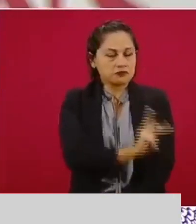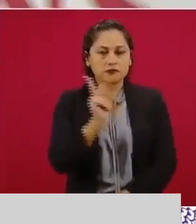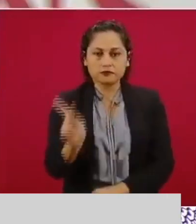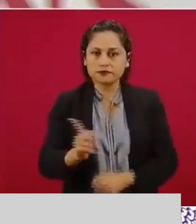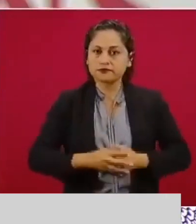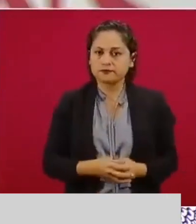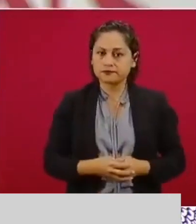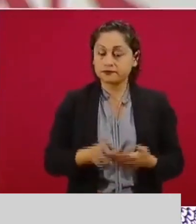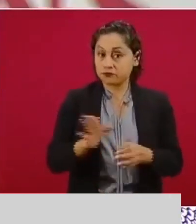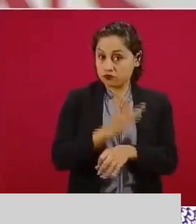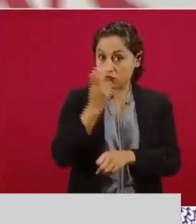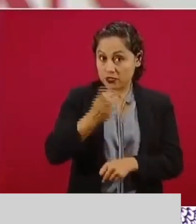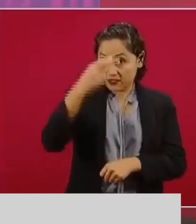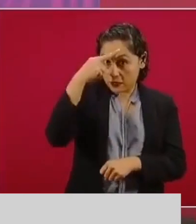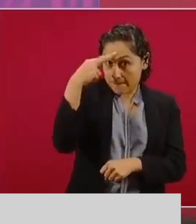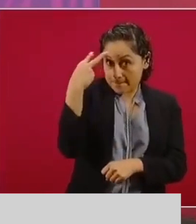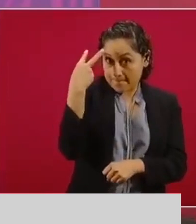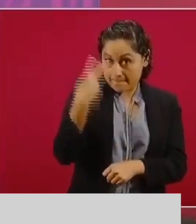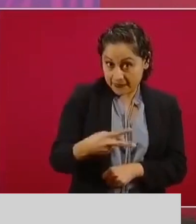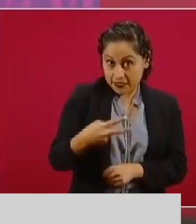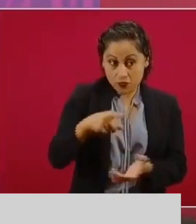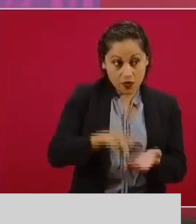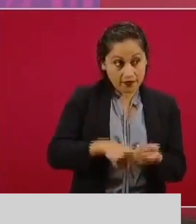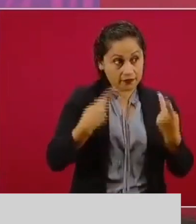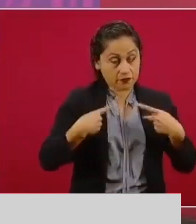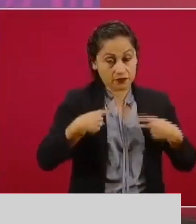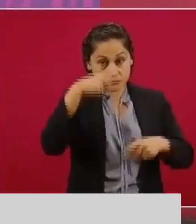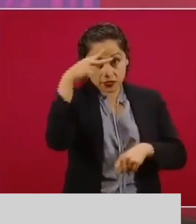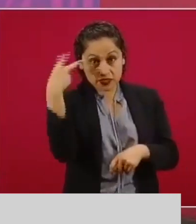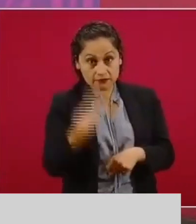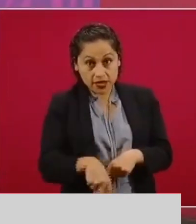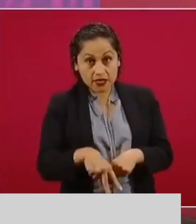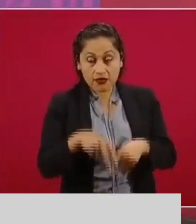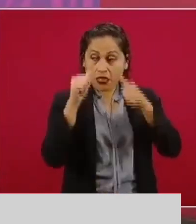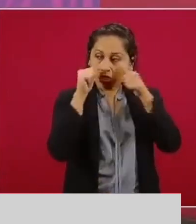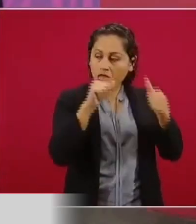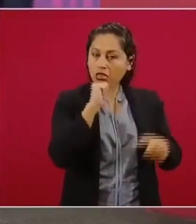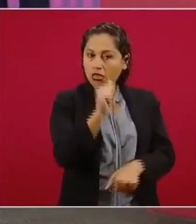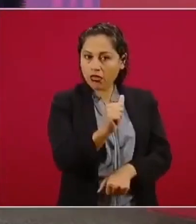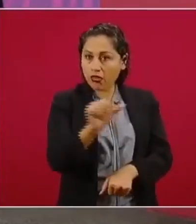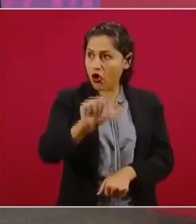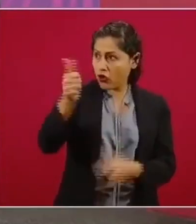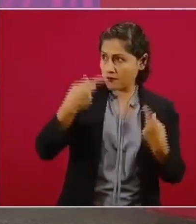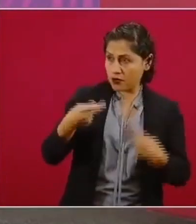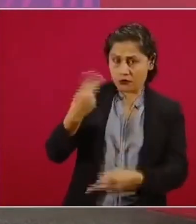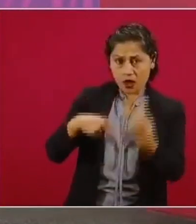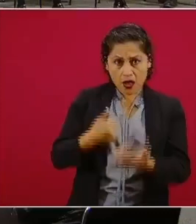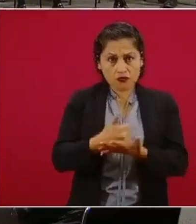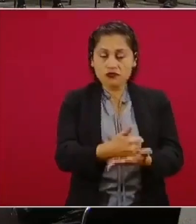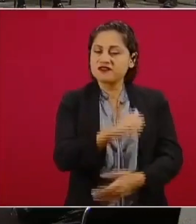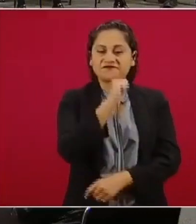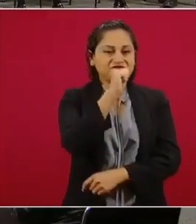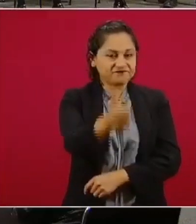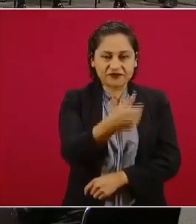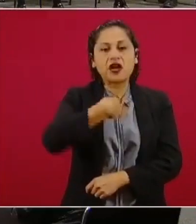Nación 2018-2024, así como coordinador de estrategia y enlace con empresarios, gobiernos y sociedad civil durante la